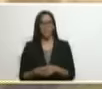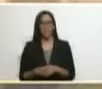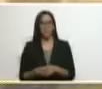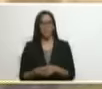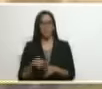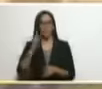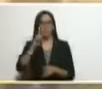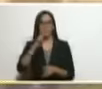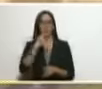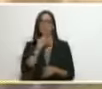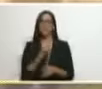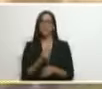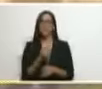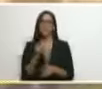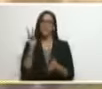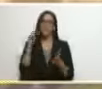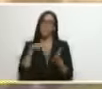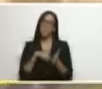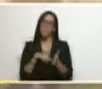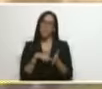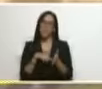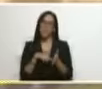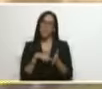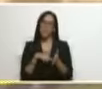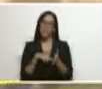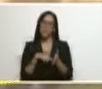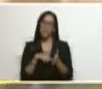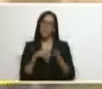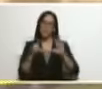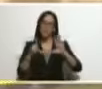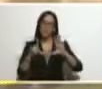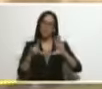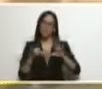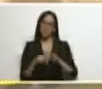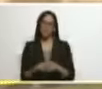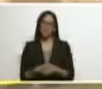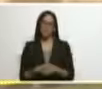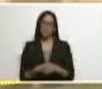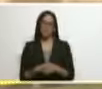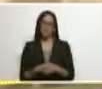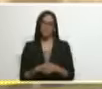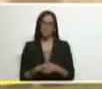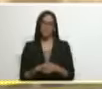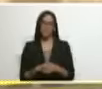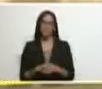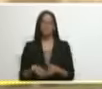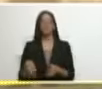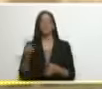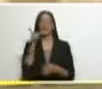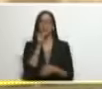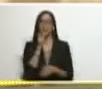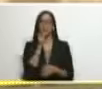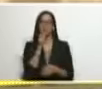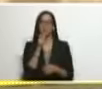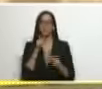2 de diciembre de 2007. Para consultar un